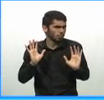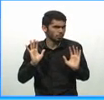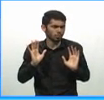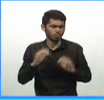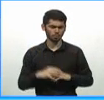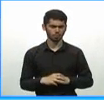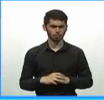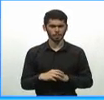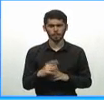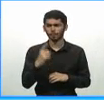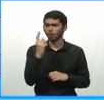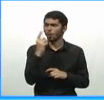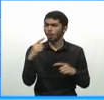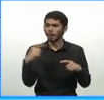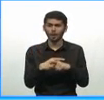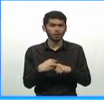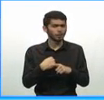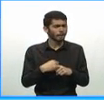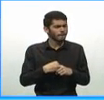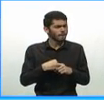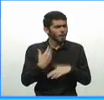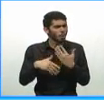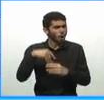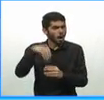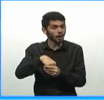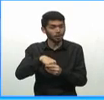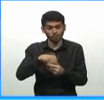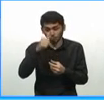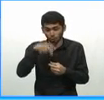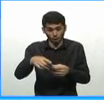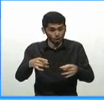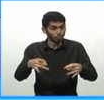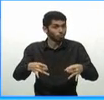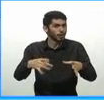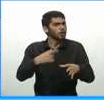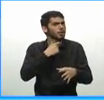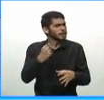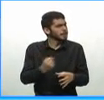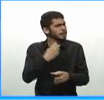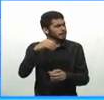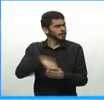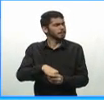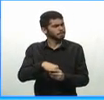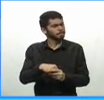que que me da ganas de jugar es el que el que toca este domingo